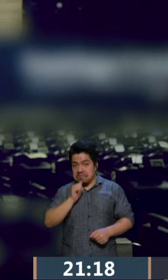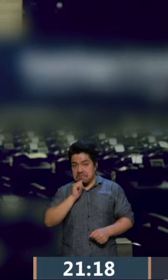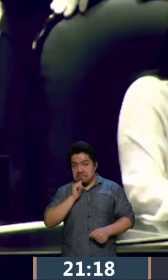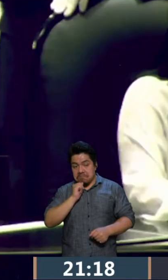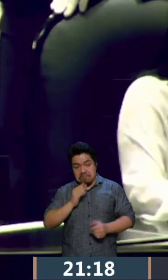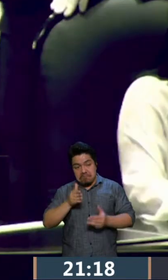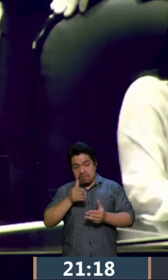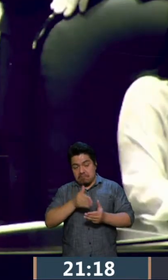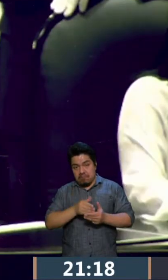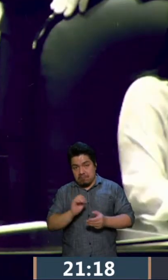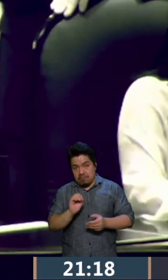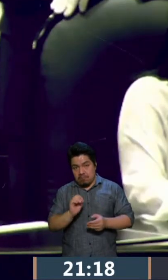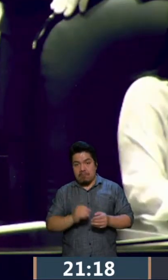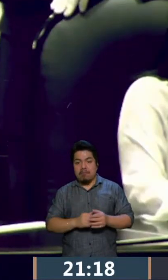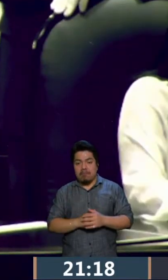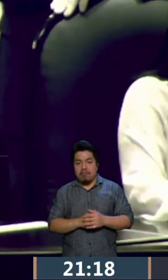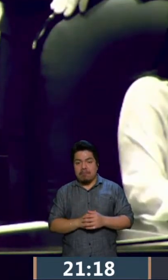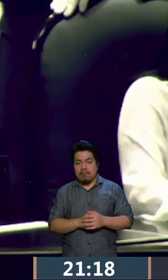llegó.